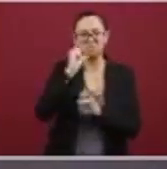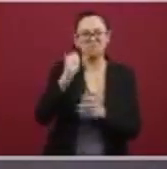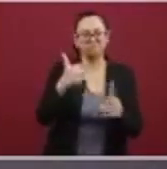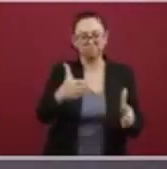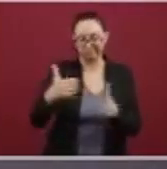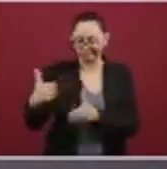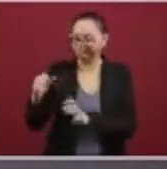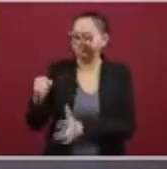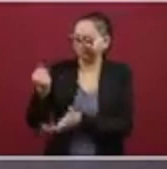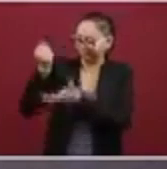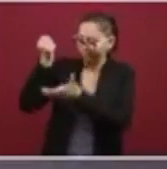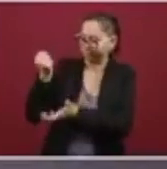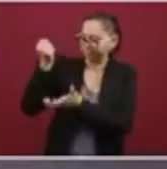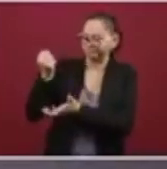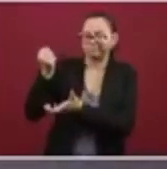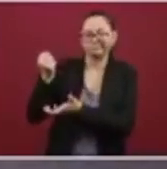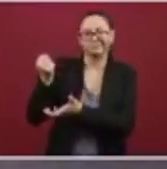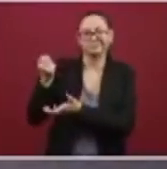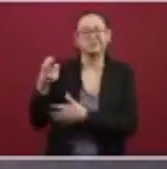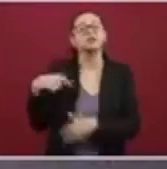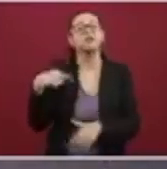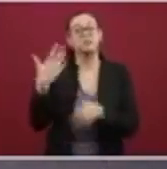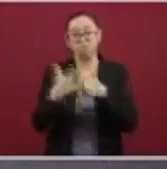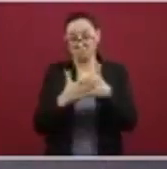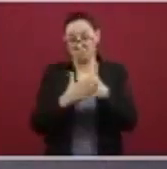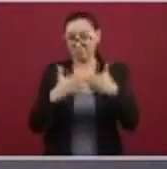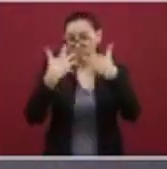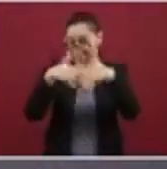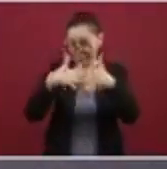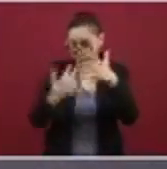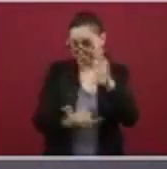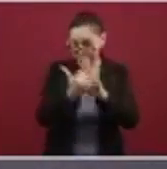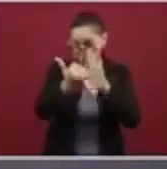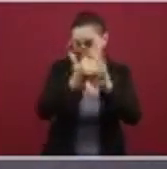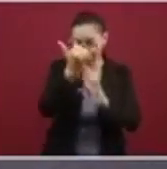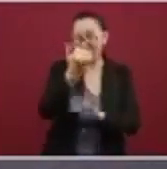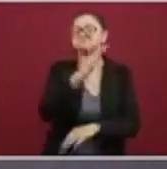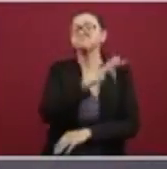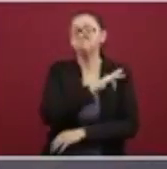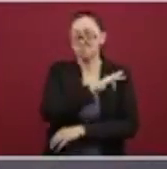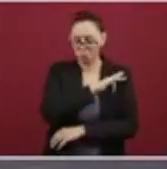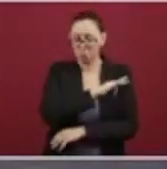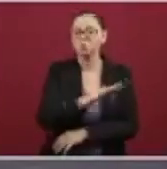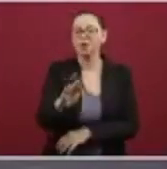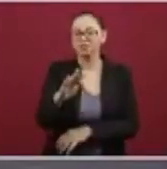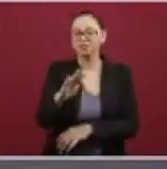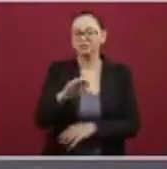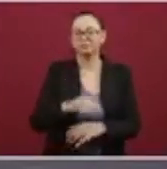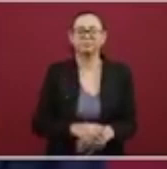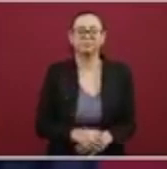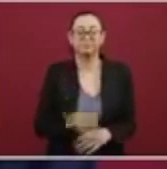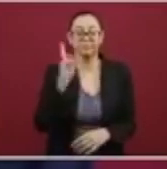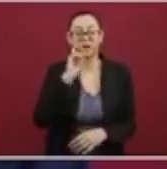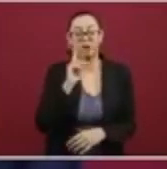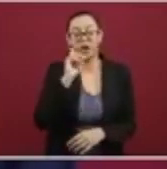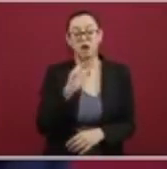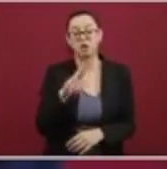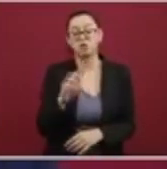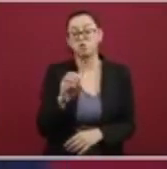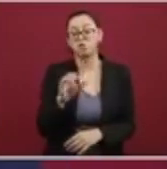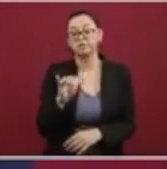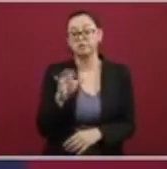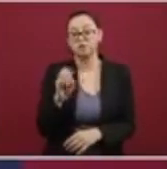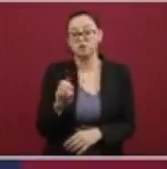Entonces se puede, la refinería se va a construir. Rocío Nale, que